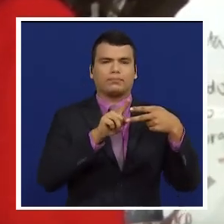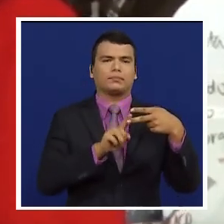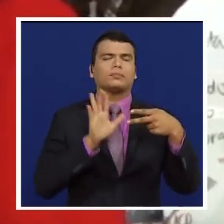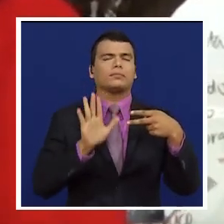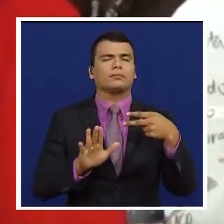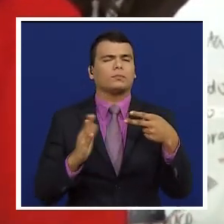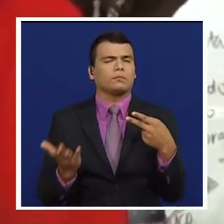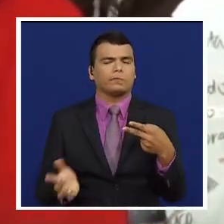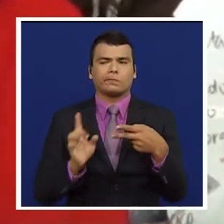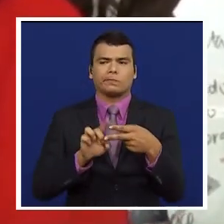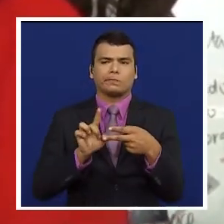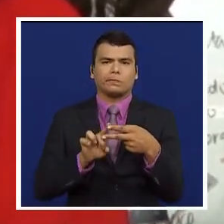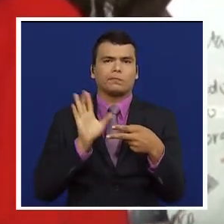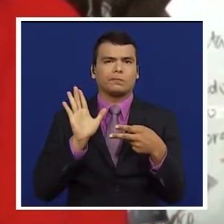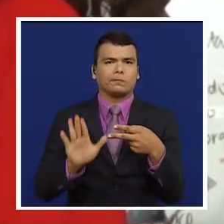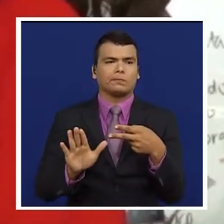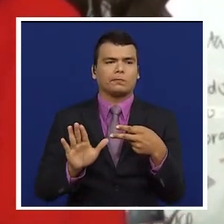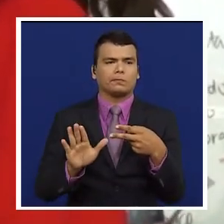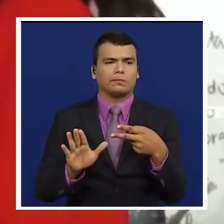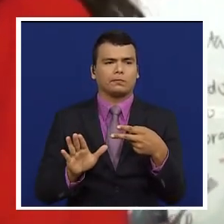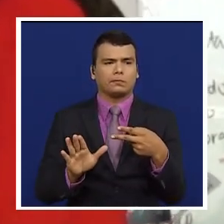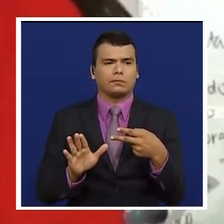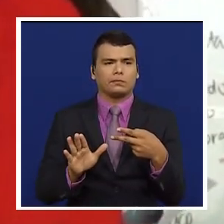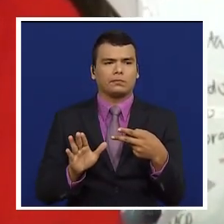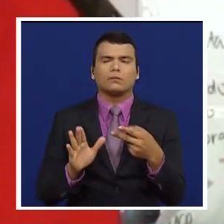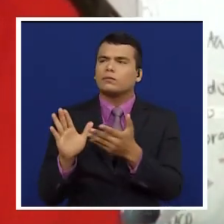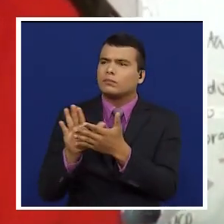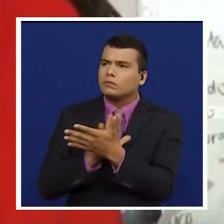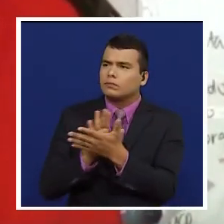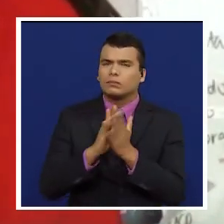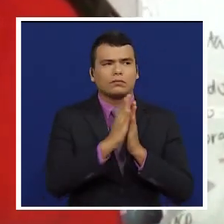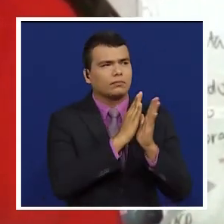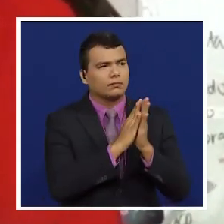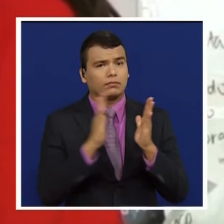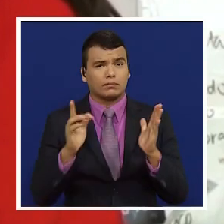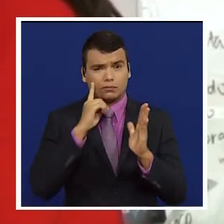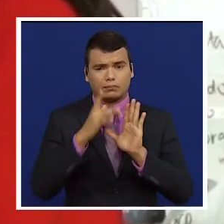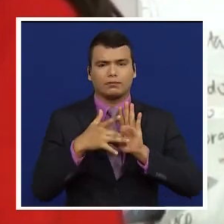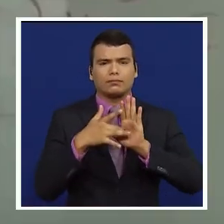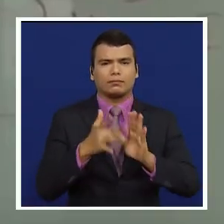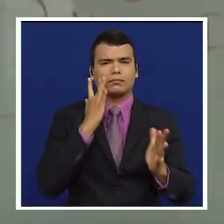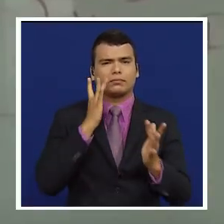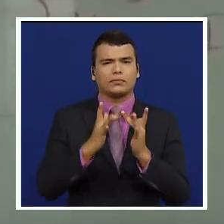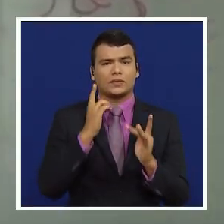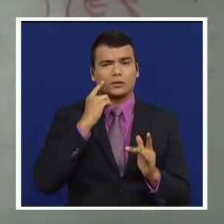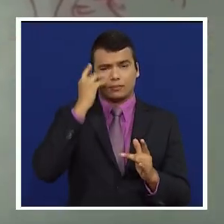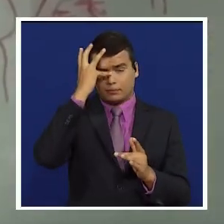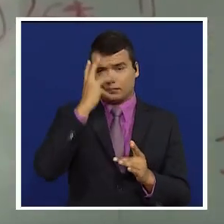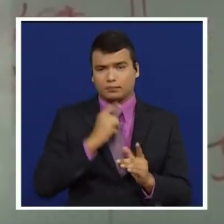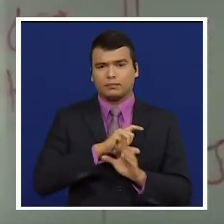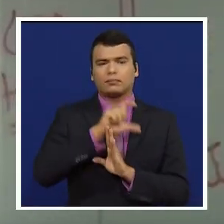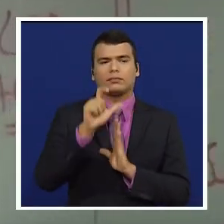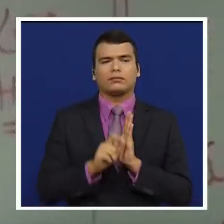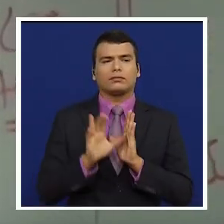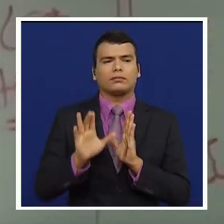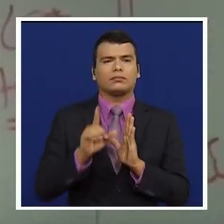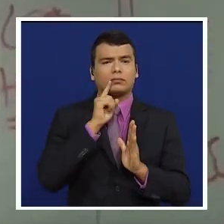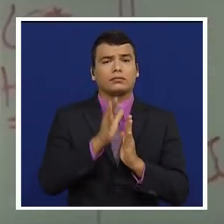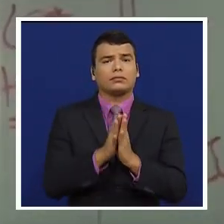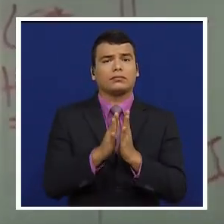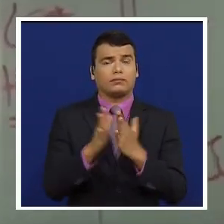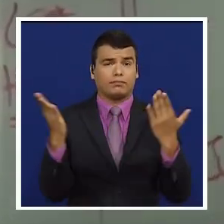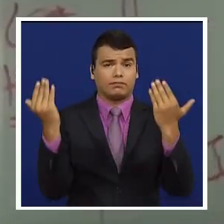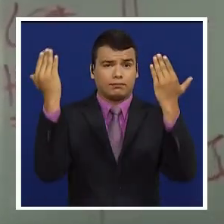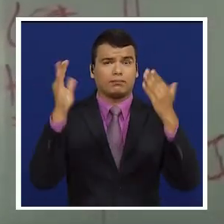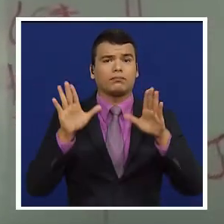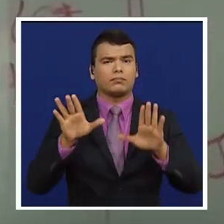que responde más a la información que ofrece esta prueba, en términos de es información muy